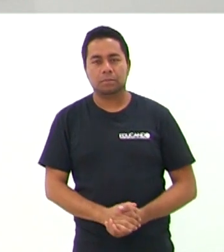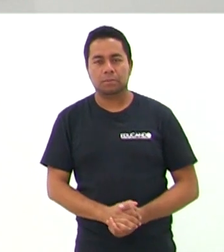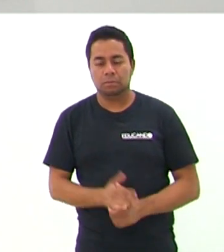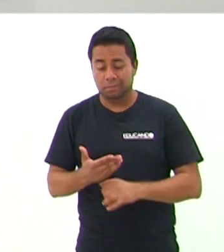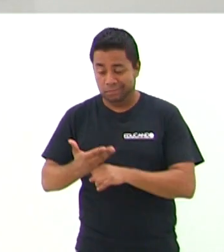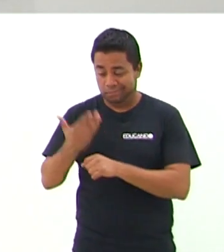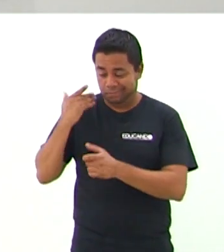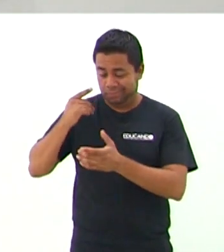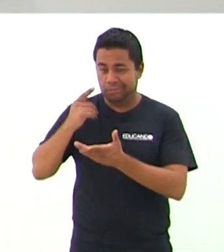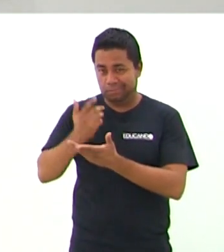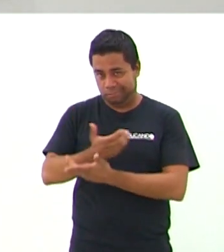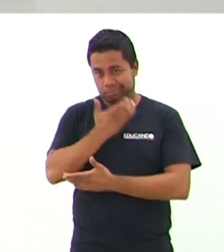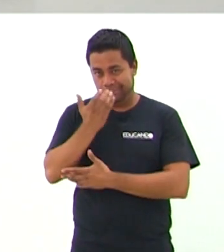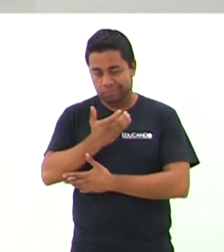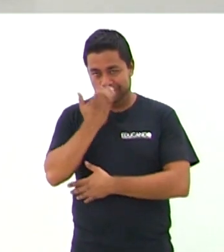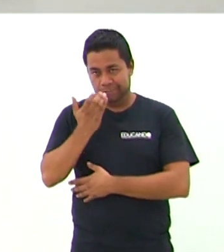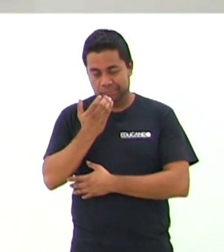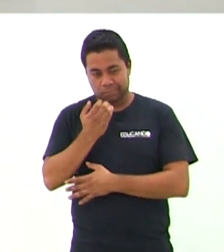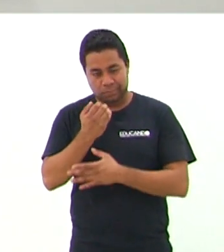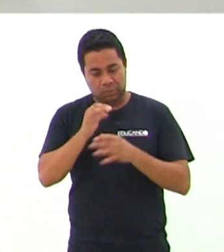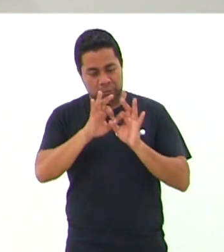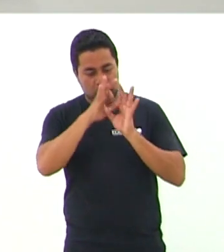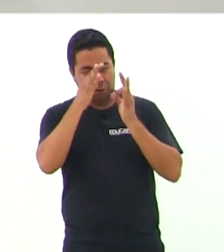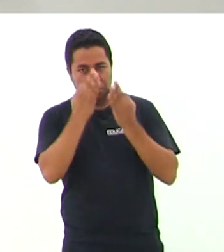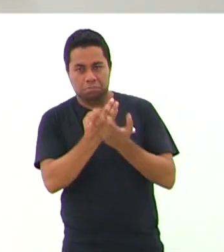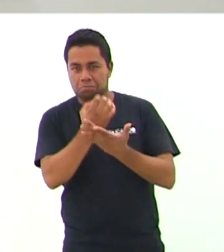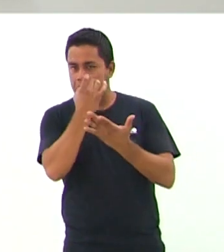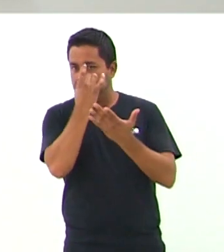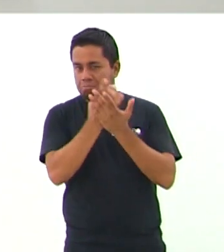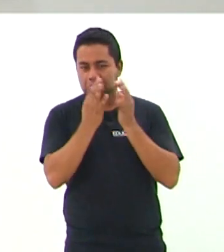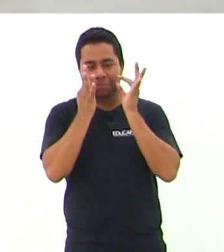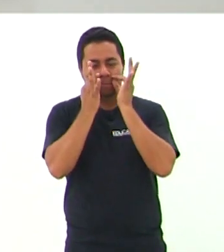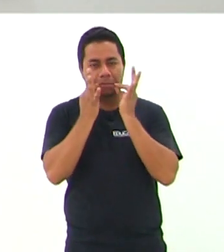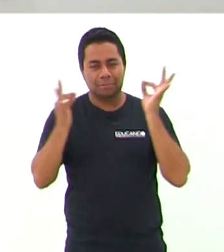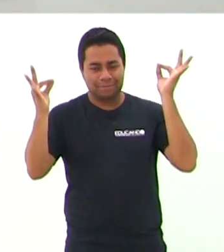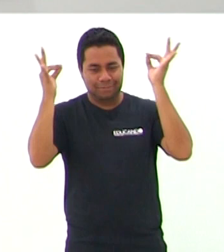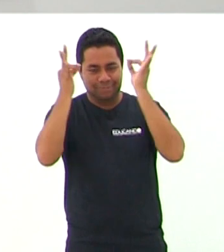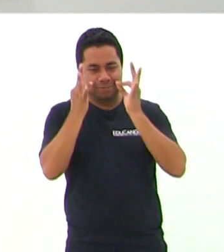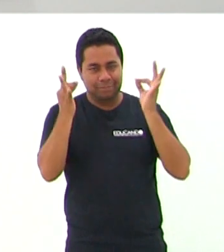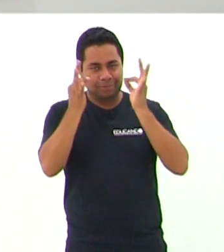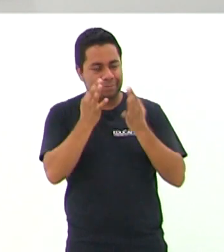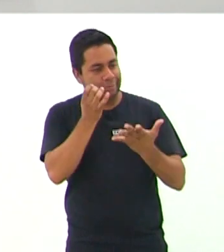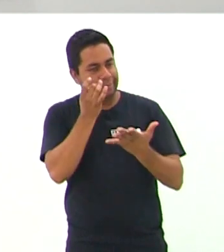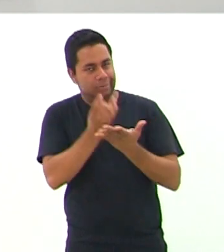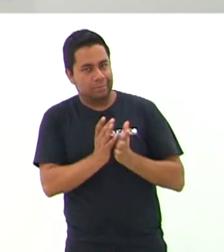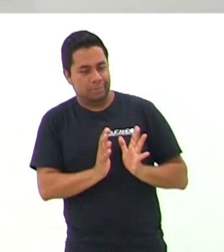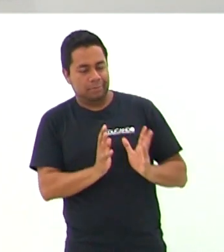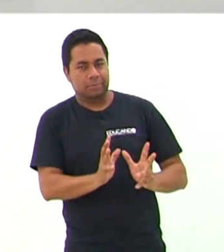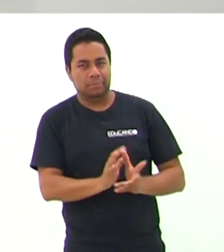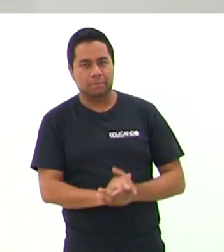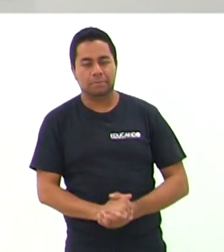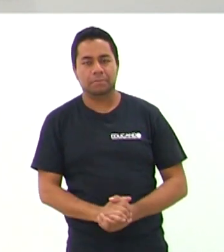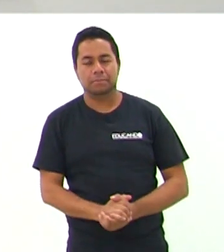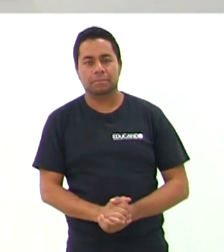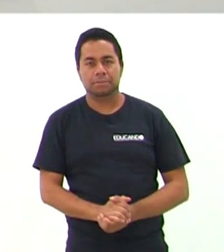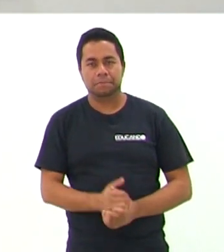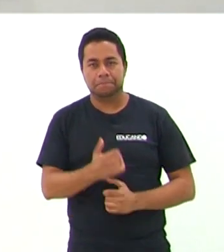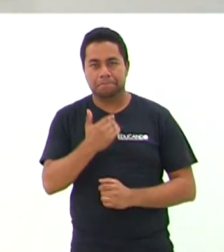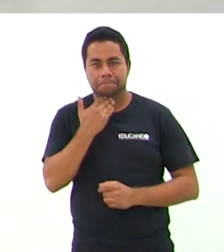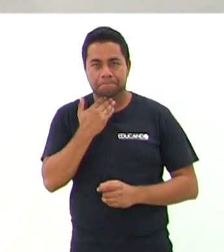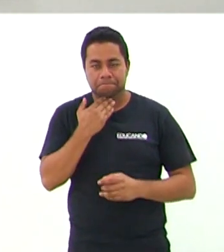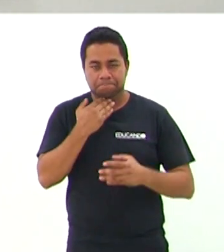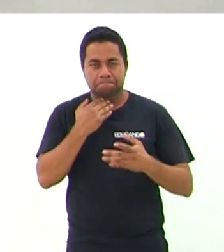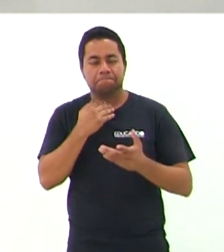acostumbraba. Bien, un estilo de bigote muy particular. Bien, vamos con la